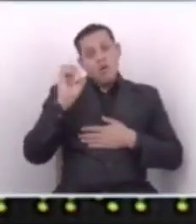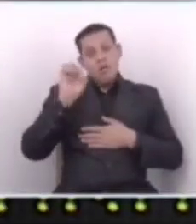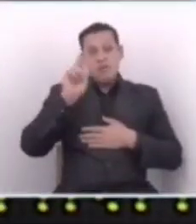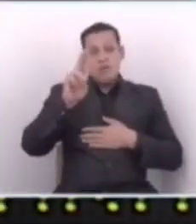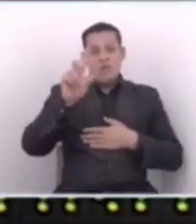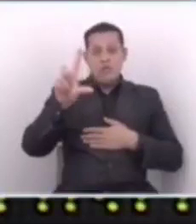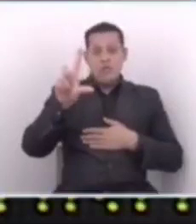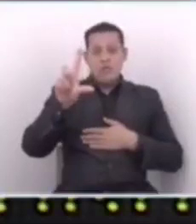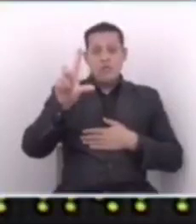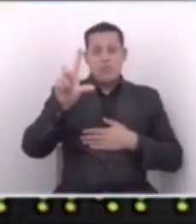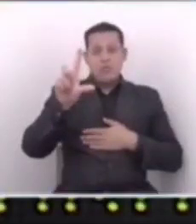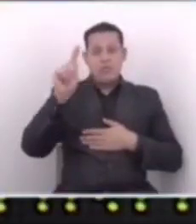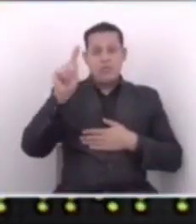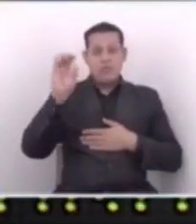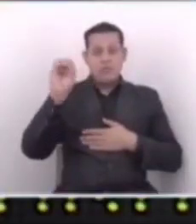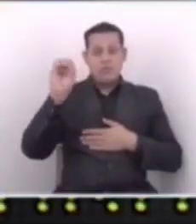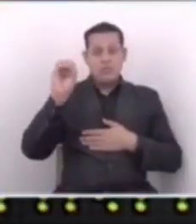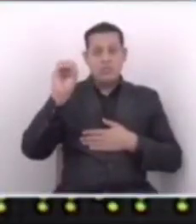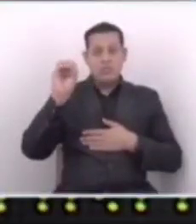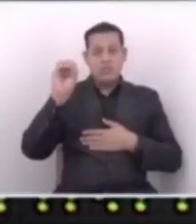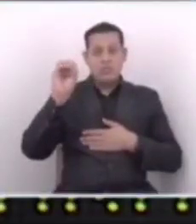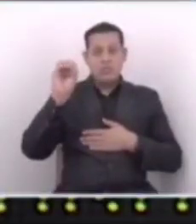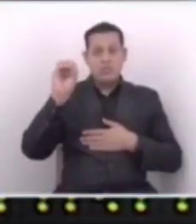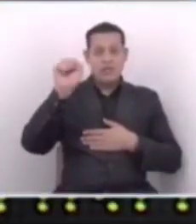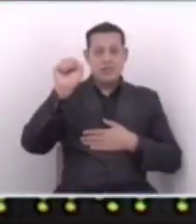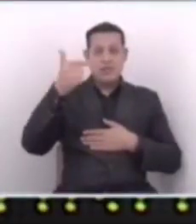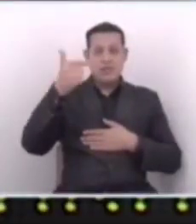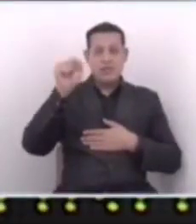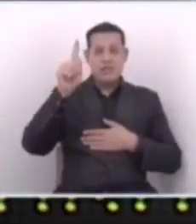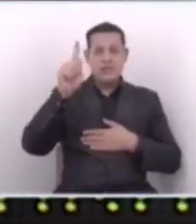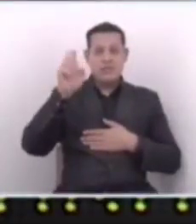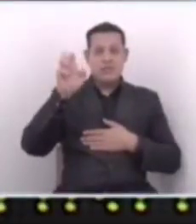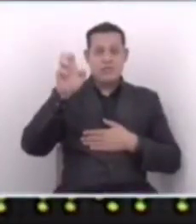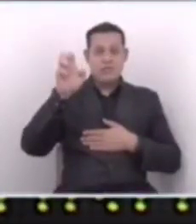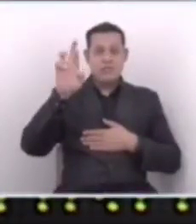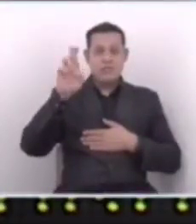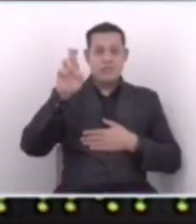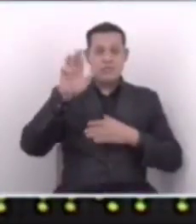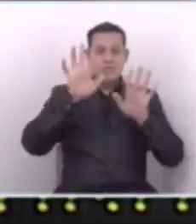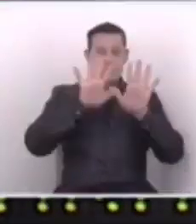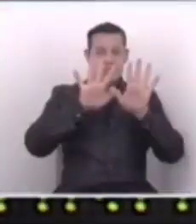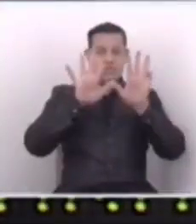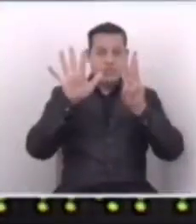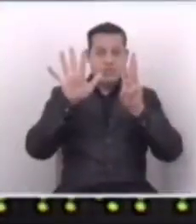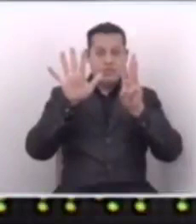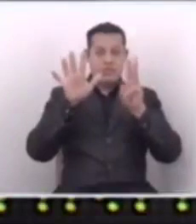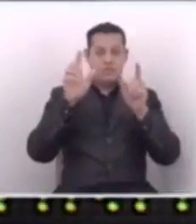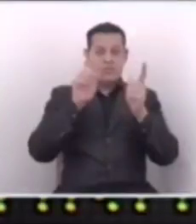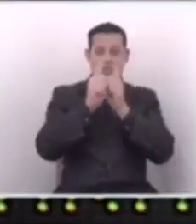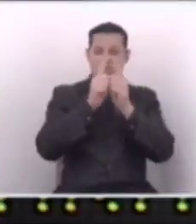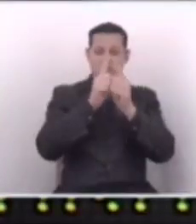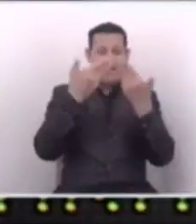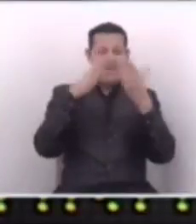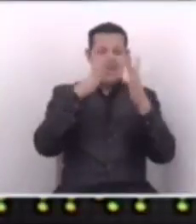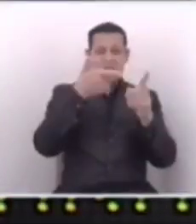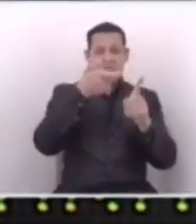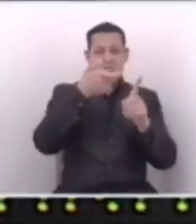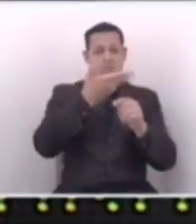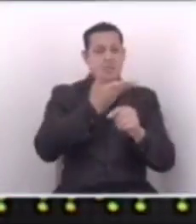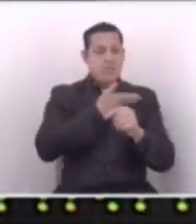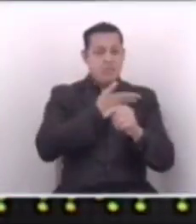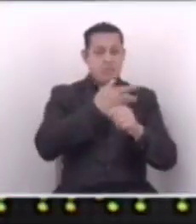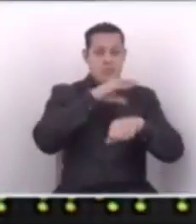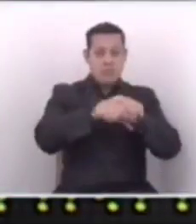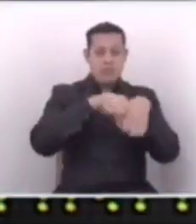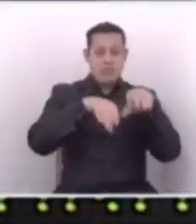a Saúl Ernesto Cajul Coto, alias Gasparín, gatillero de la 18, sureños, vinculado a múltiples crímenes,